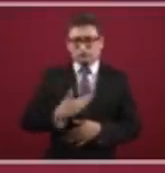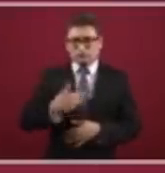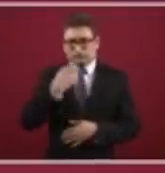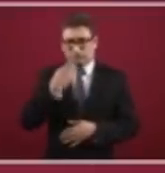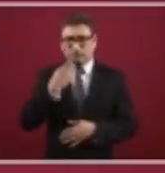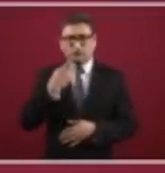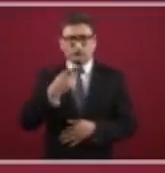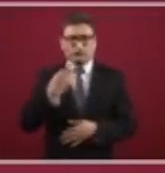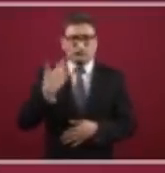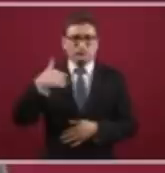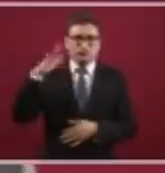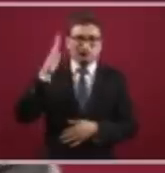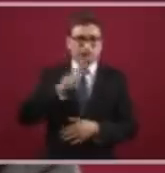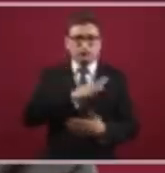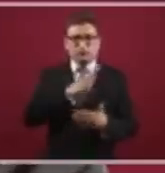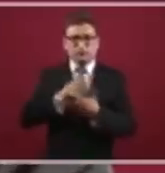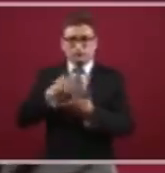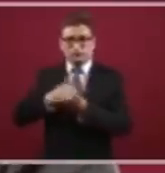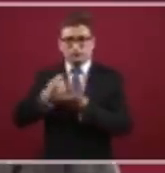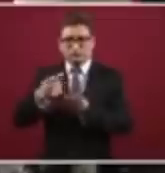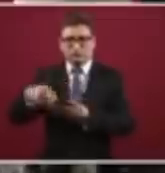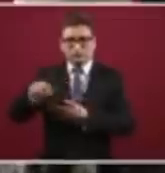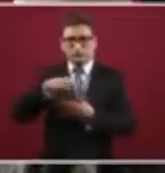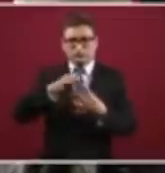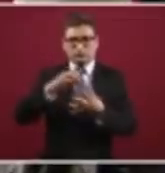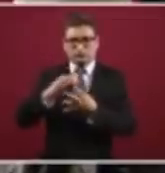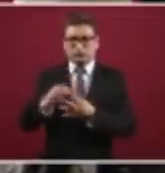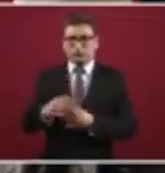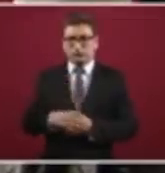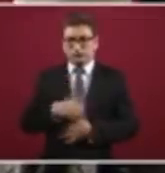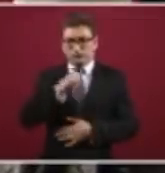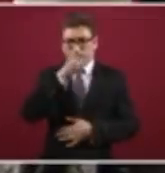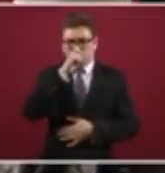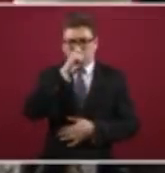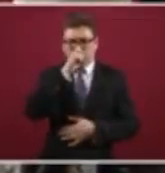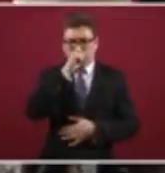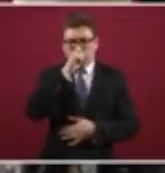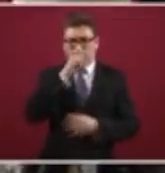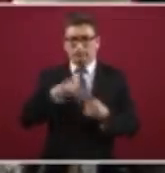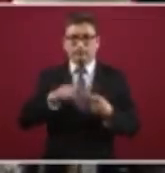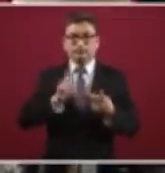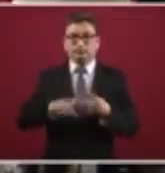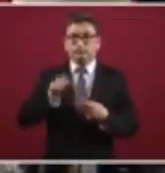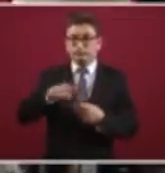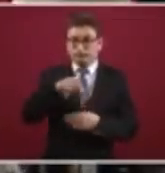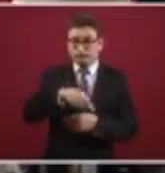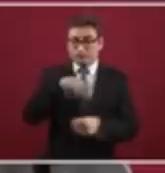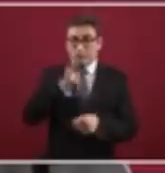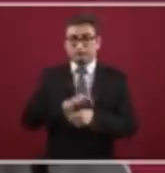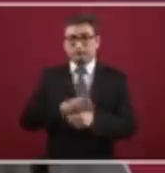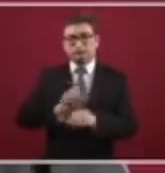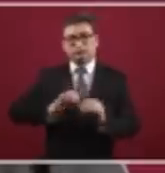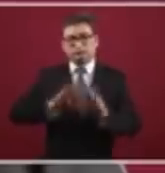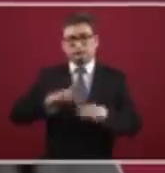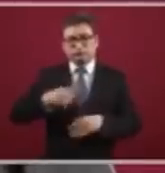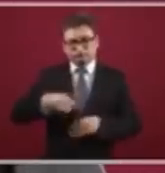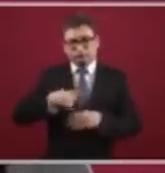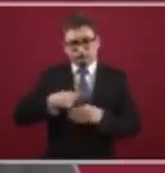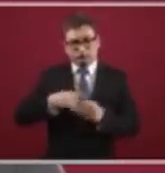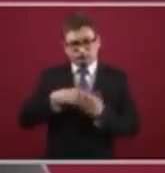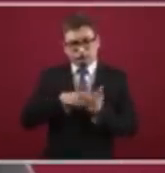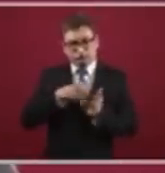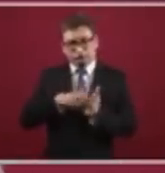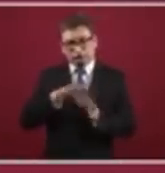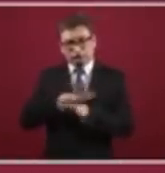durante su pasada gira en el estado de tamaulipas estamos muy cerca y en casa el mecanismo por supuesto estamos en el rediseño ya se hicieron